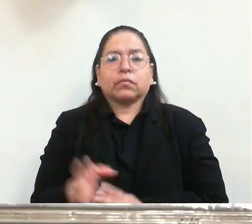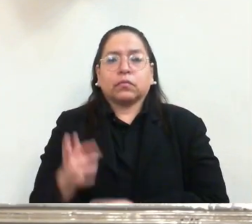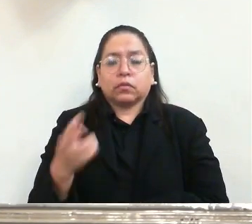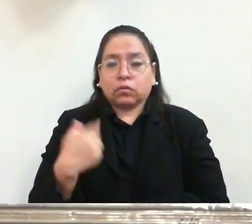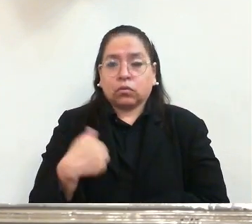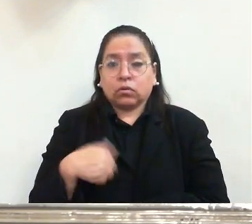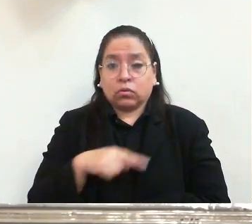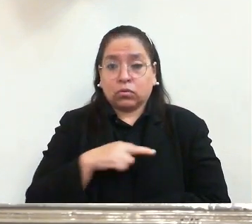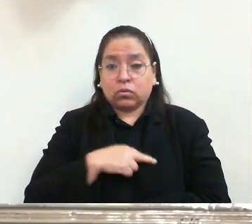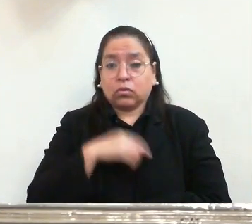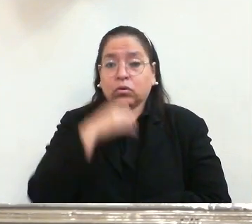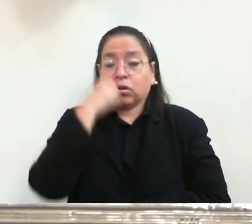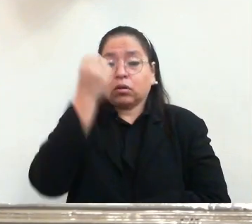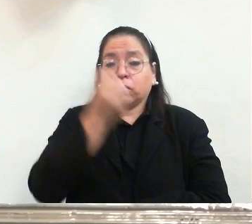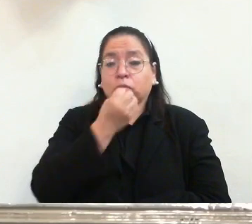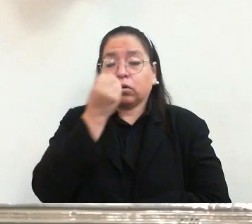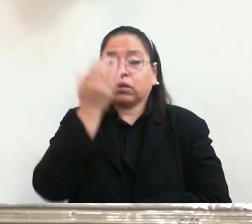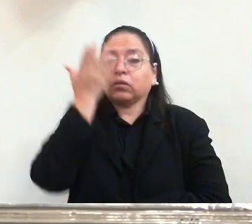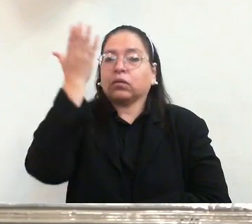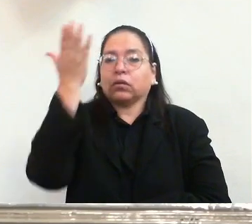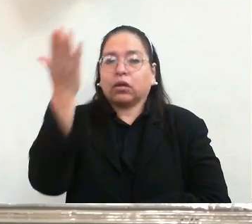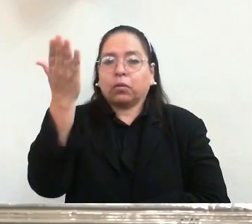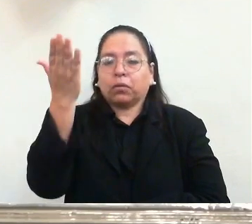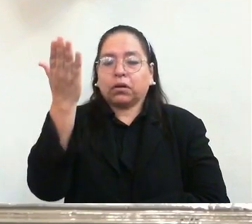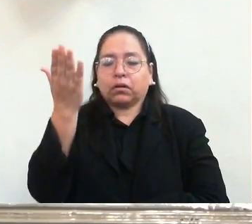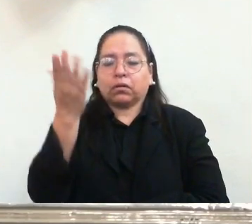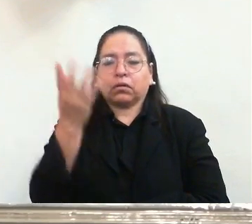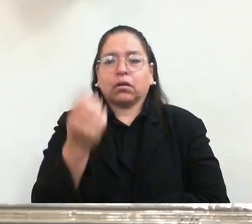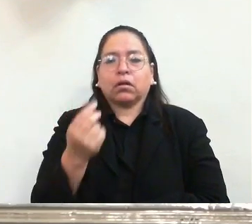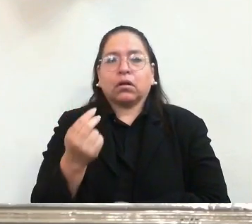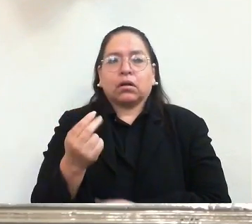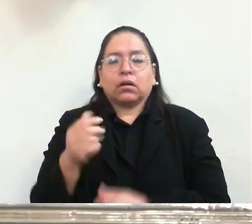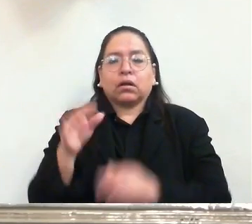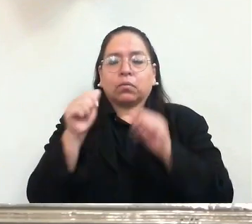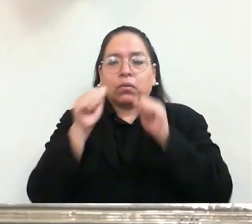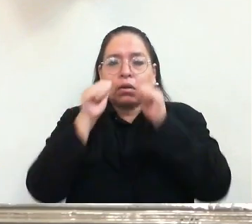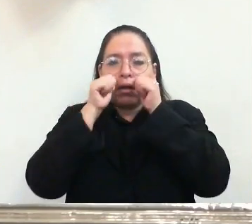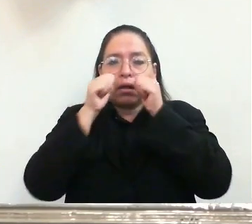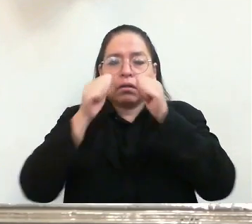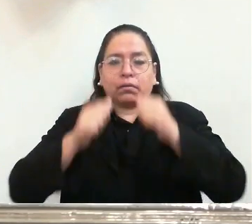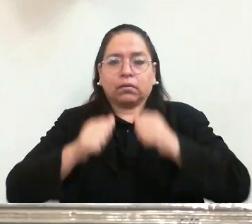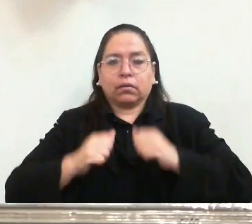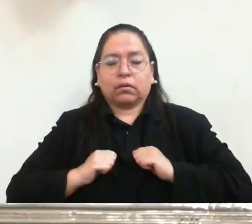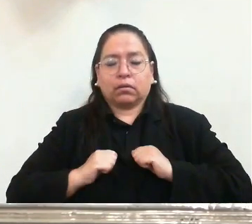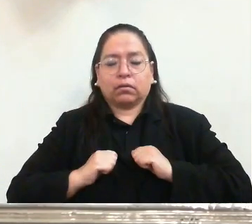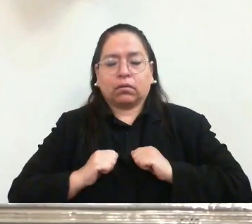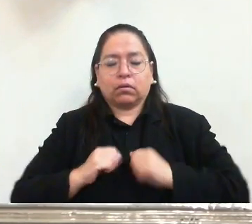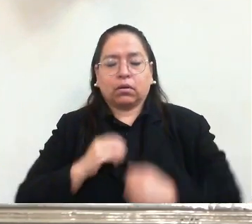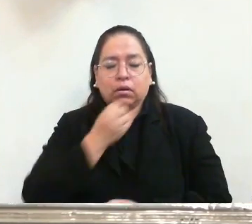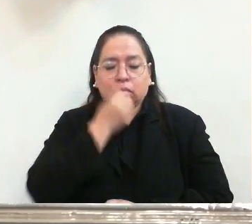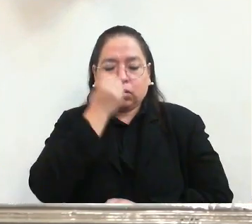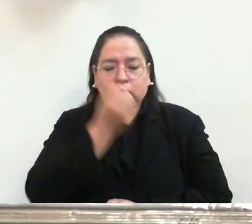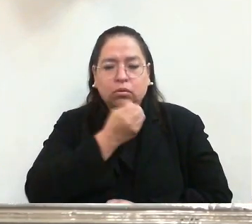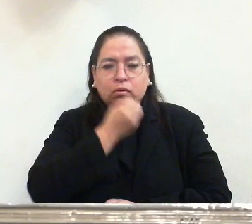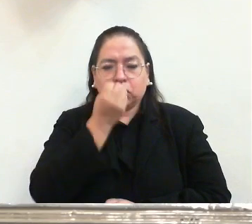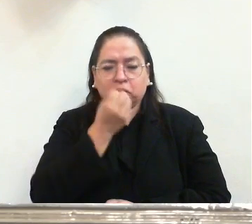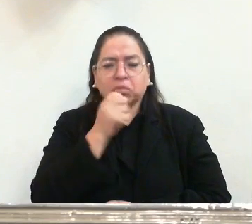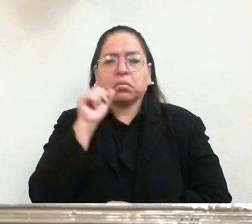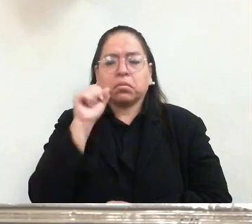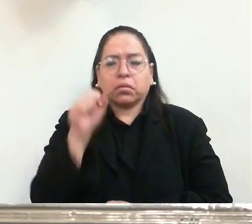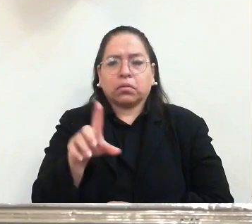señor que atienda nuestras necesidades queremos sobre